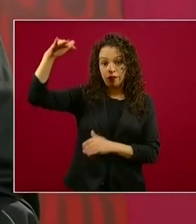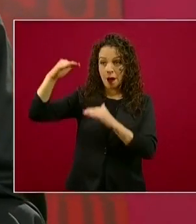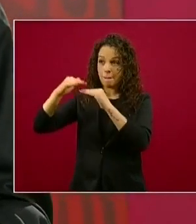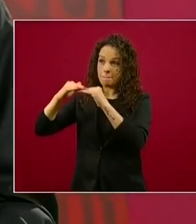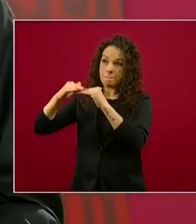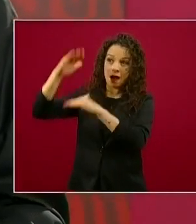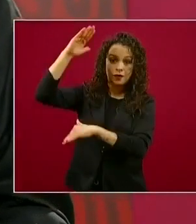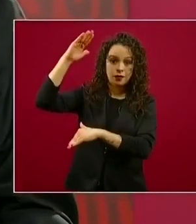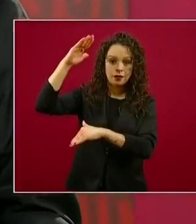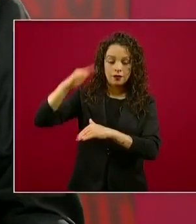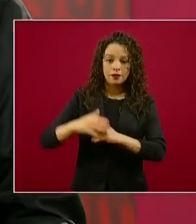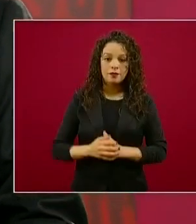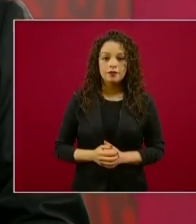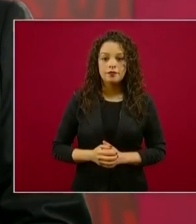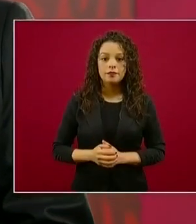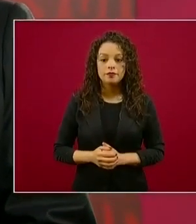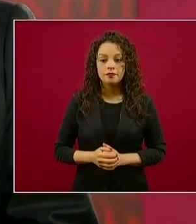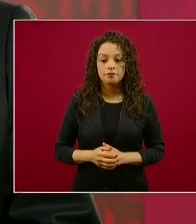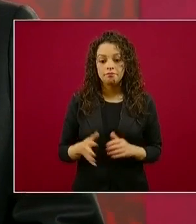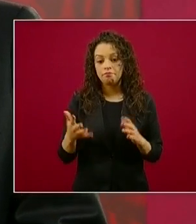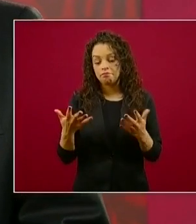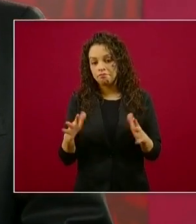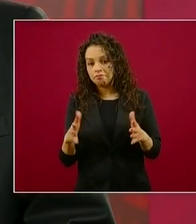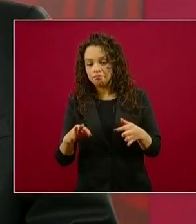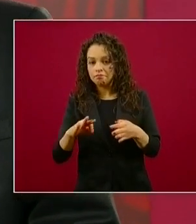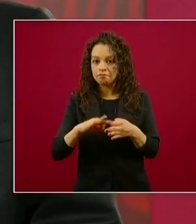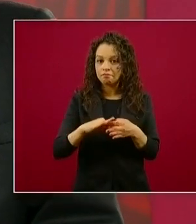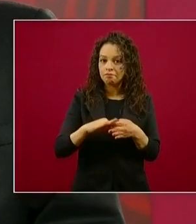y a cerca de